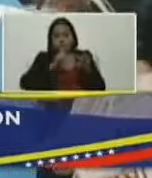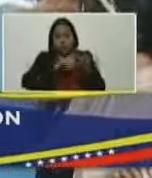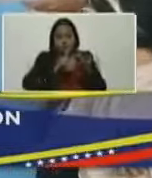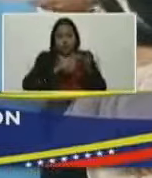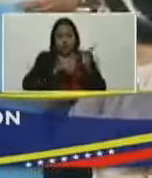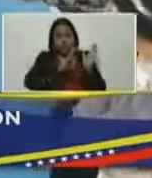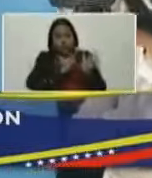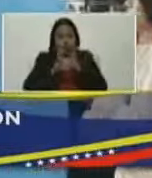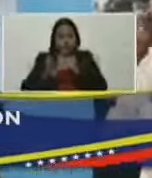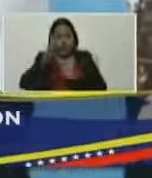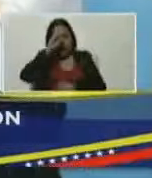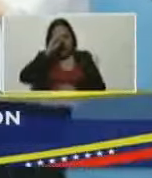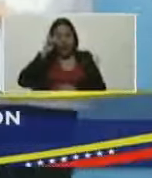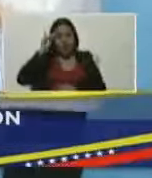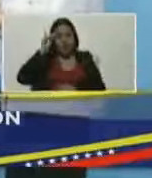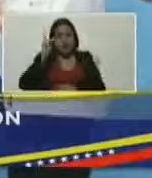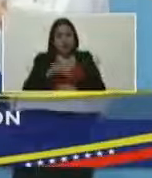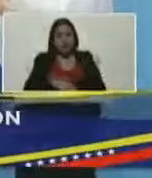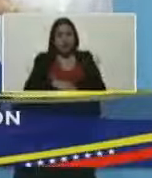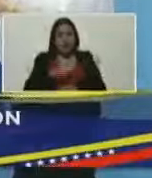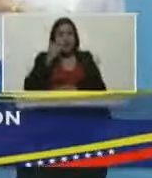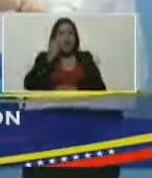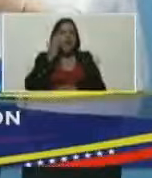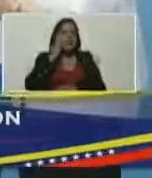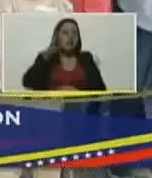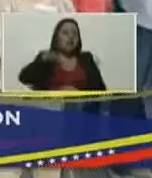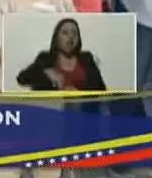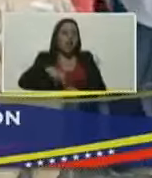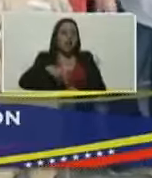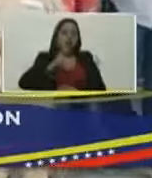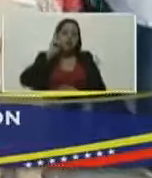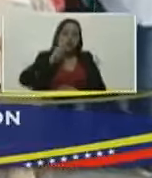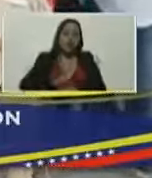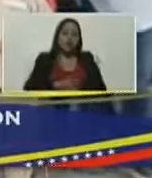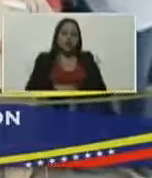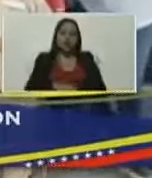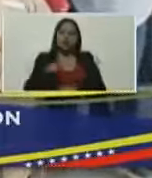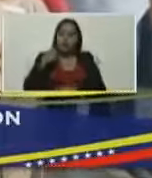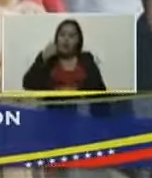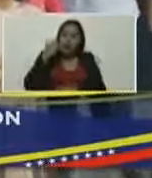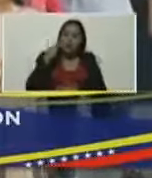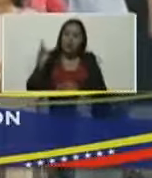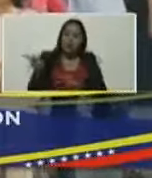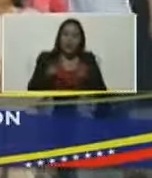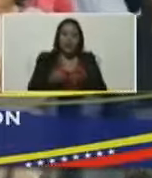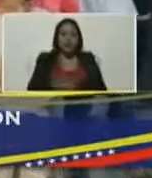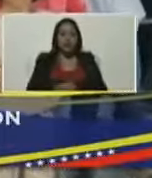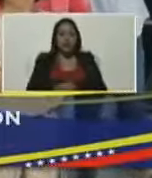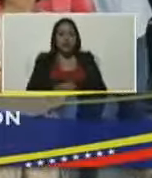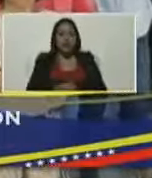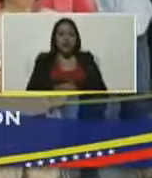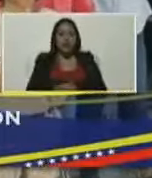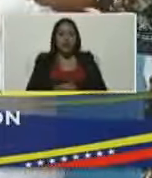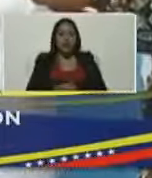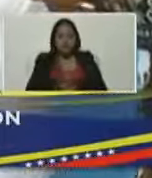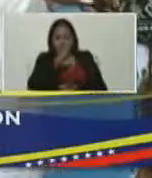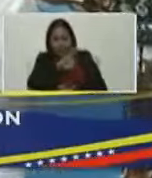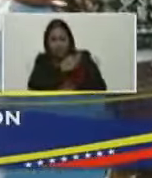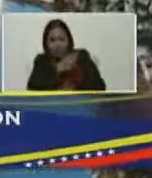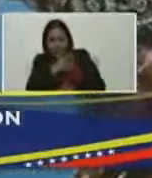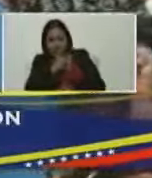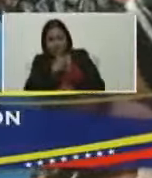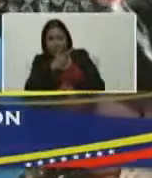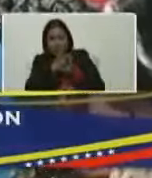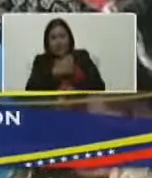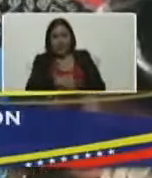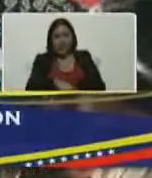Delcy Rodríguez, la madrina. Nuestra madrina, bienvenida. Tiene la bendición, será madrina. Sí, nuestra madrina del ¿cómo